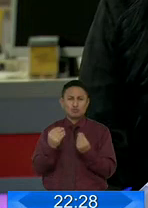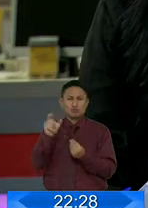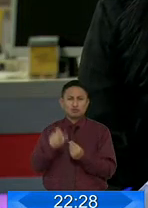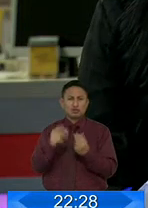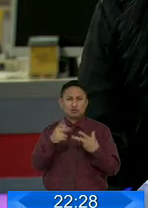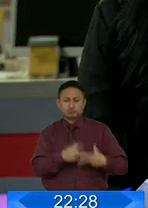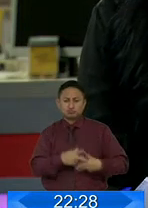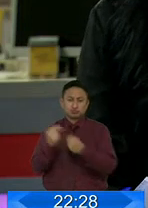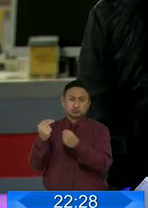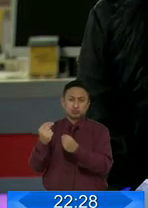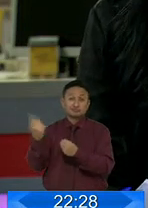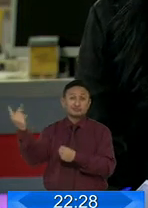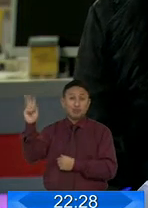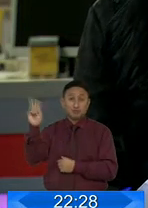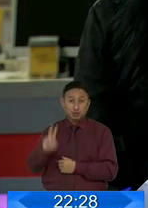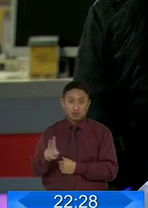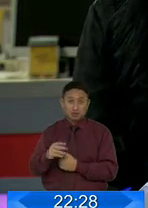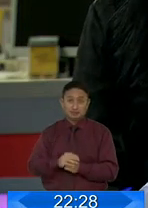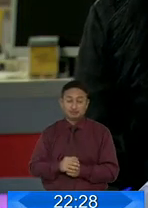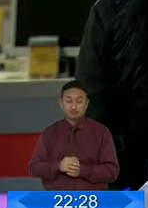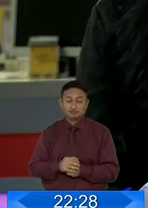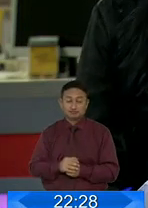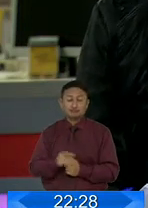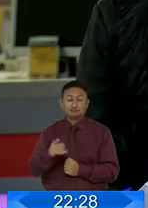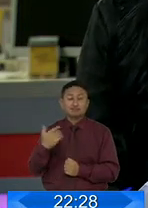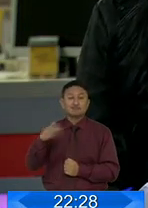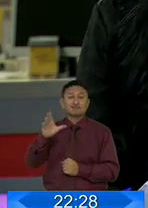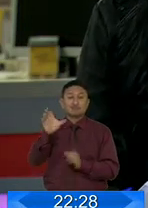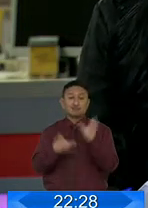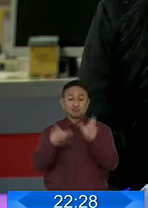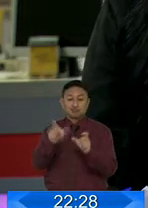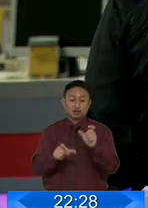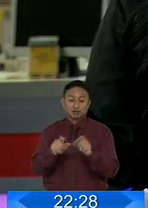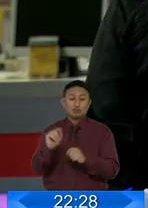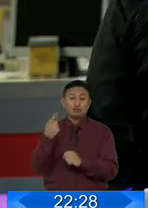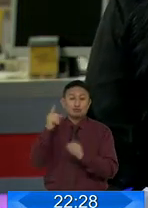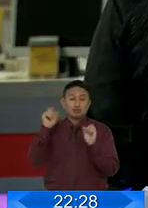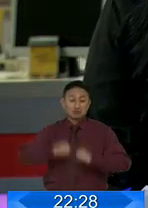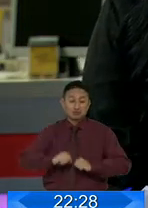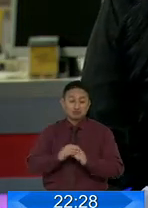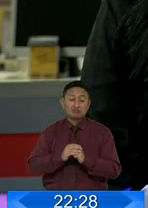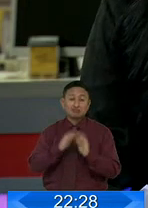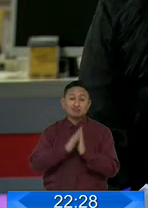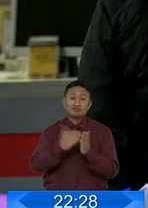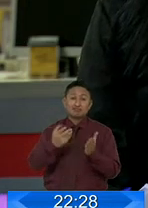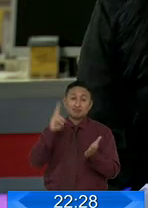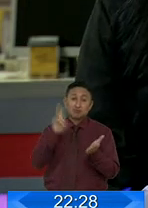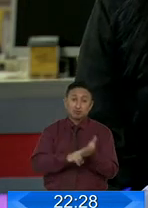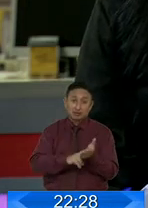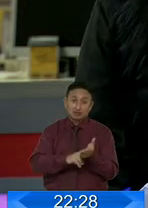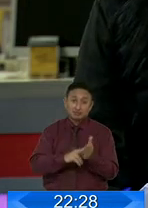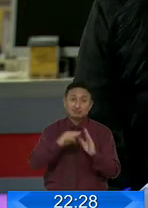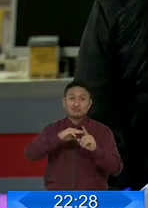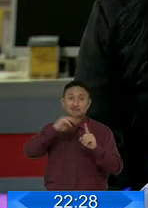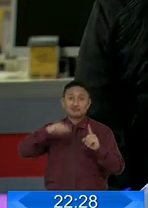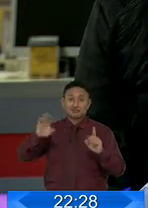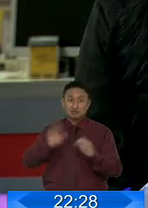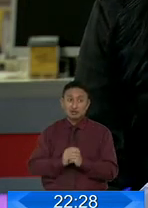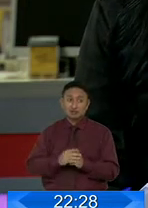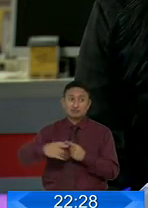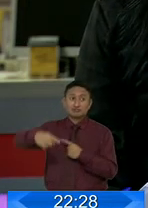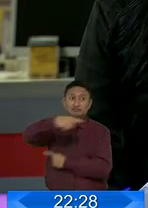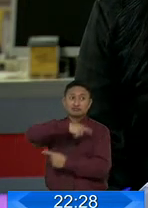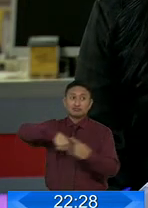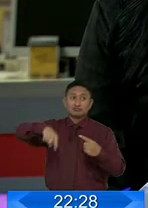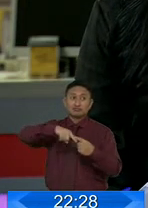buscan retornar a su natal Venezuela. La mayoría de ellos únicamente sellan su salida con tarjeta andina. El regreso, afirman,